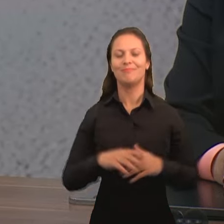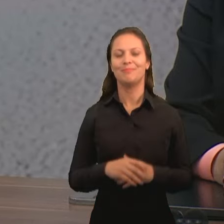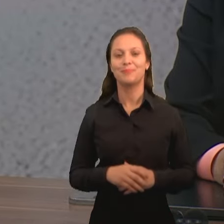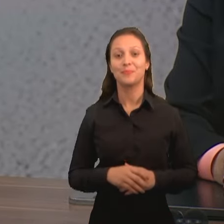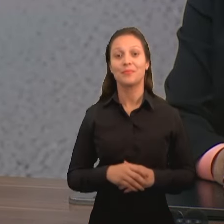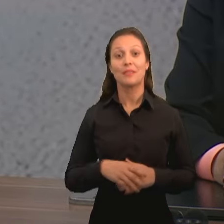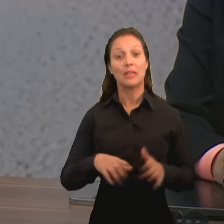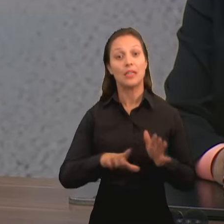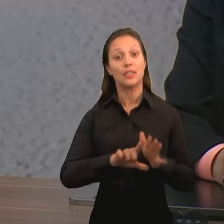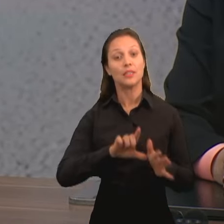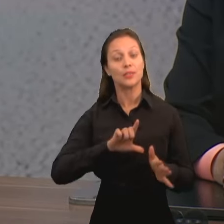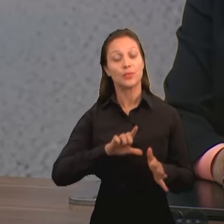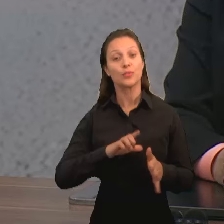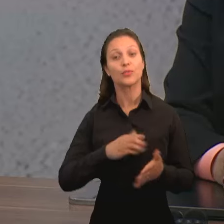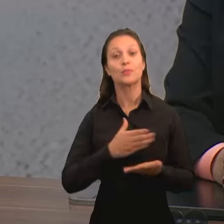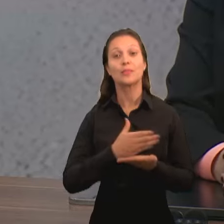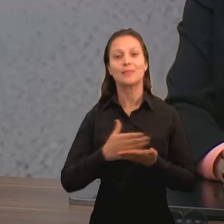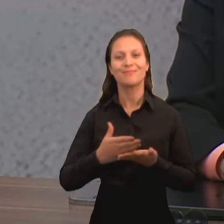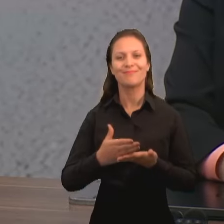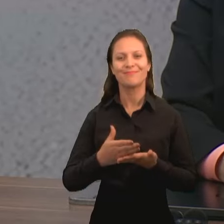Antes de empezar este panel,